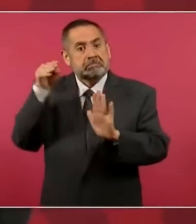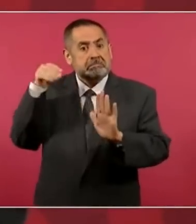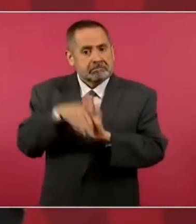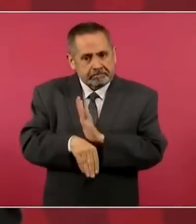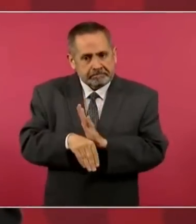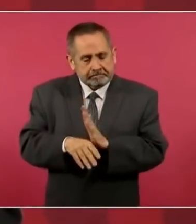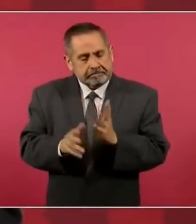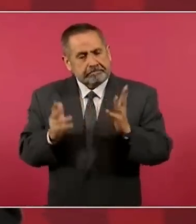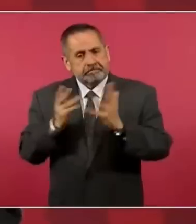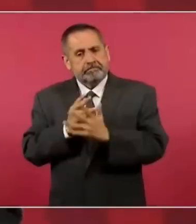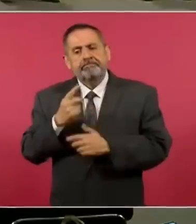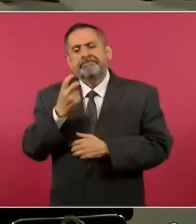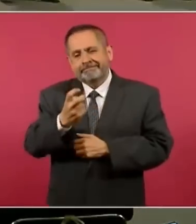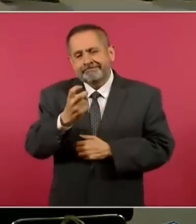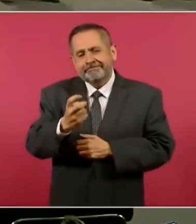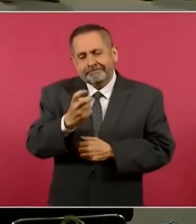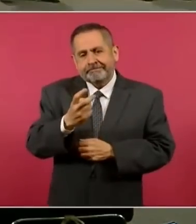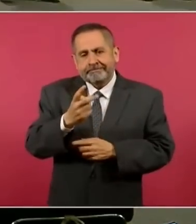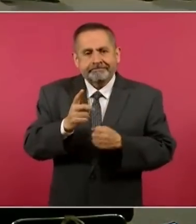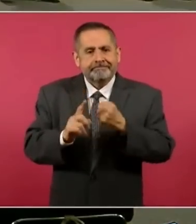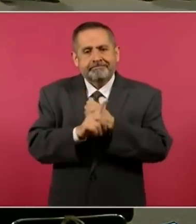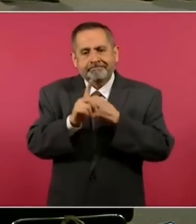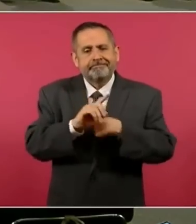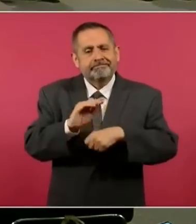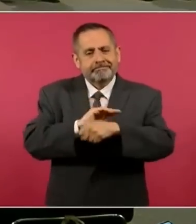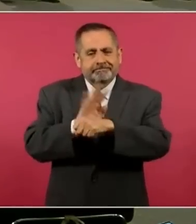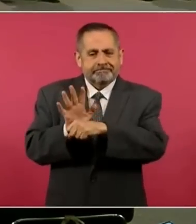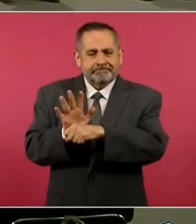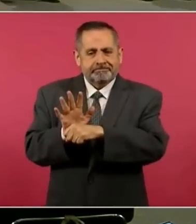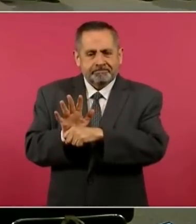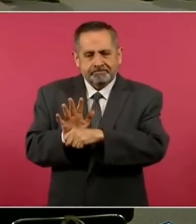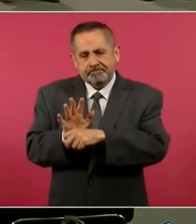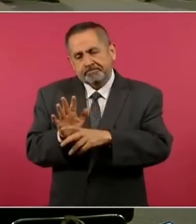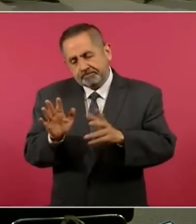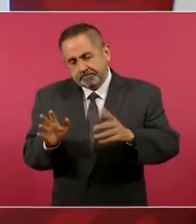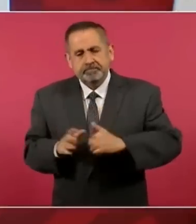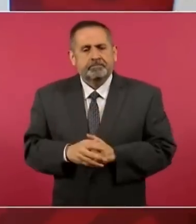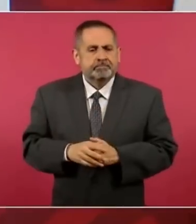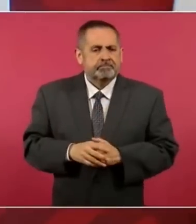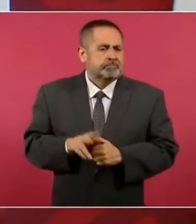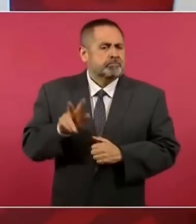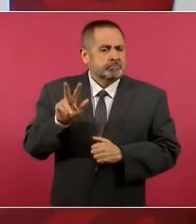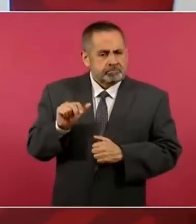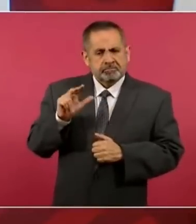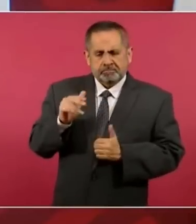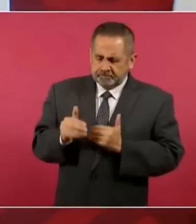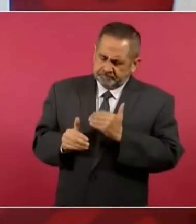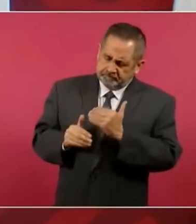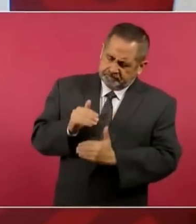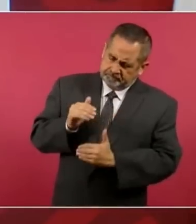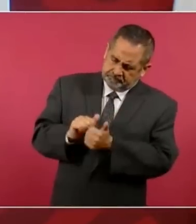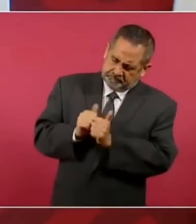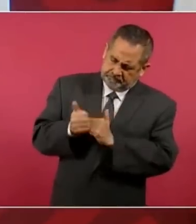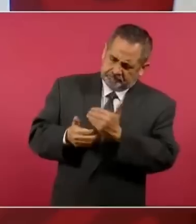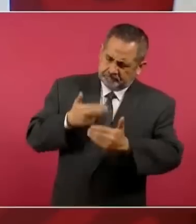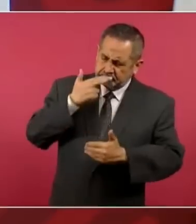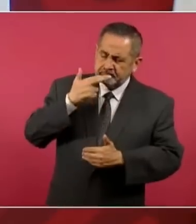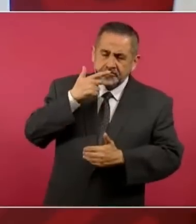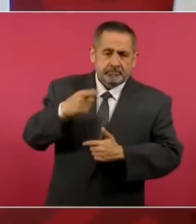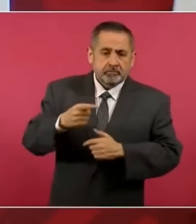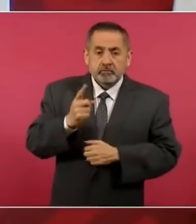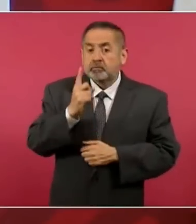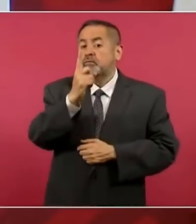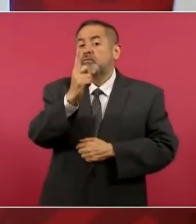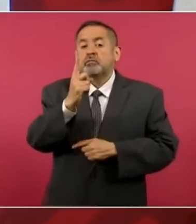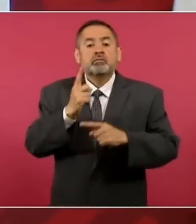Esto es lo que nos produjo la pandemia. Entonces, ahí vamos. Tenemos una ventaja